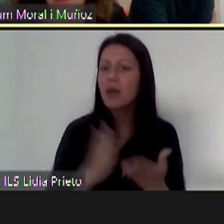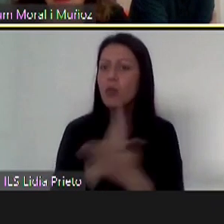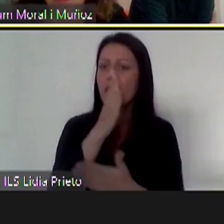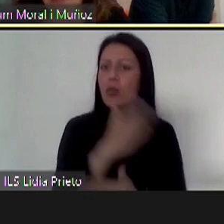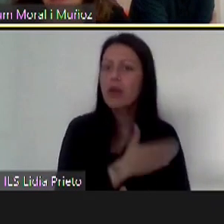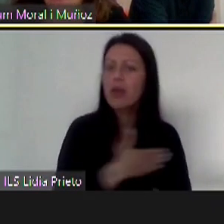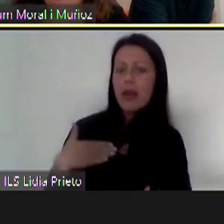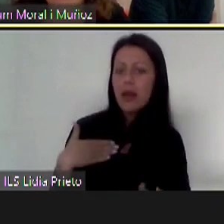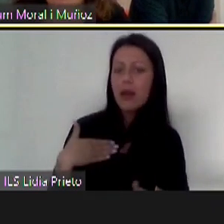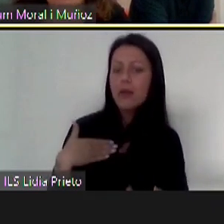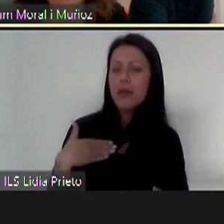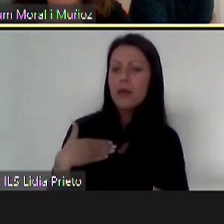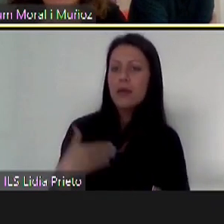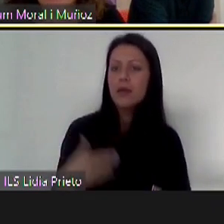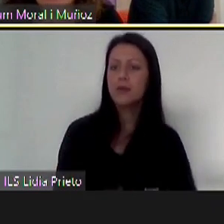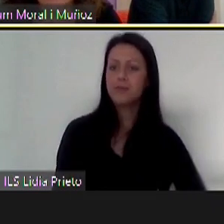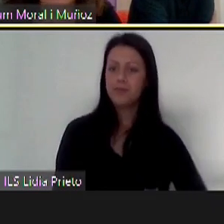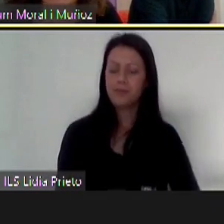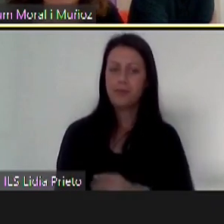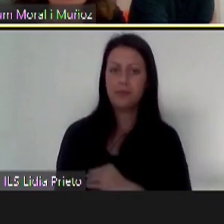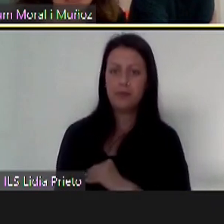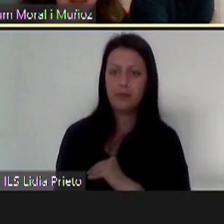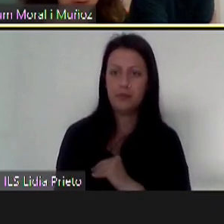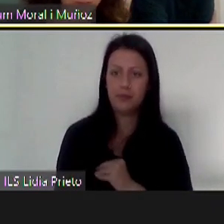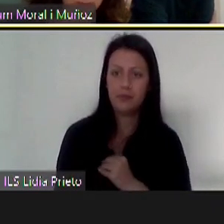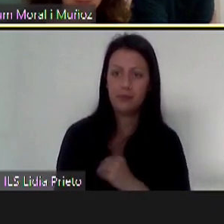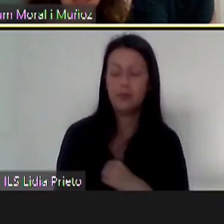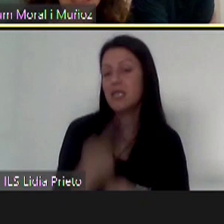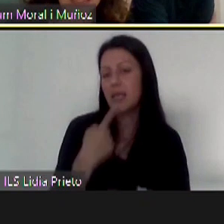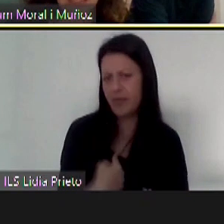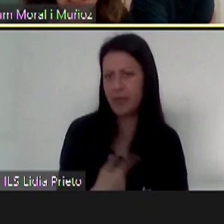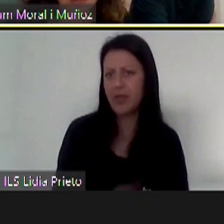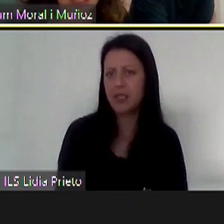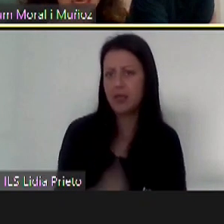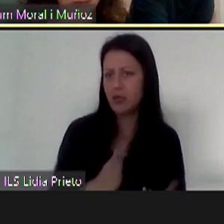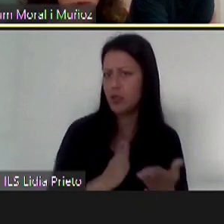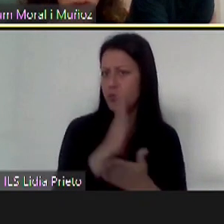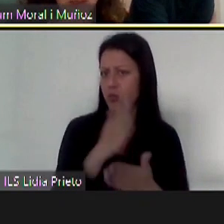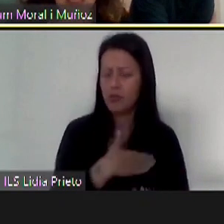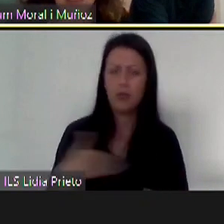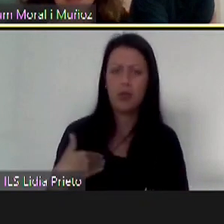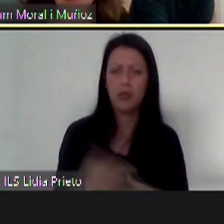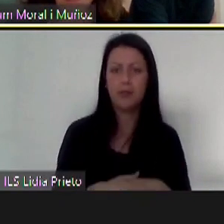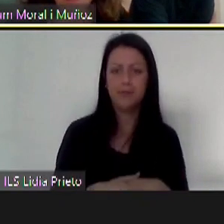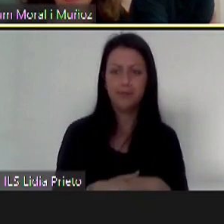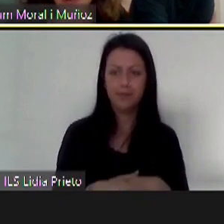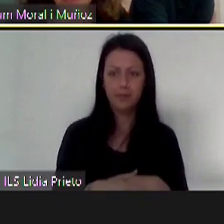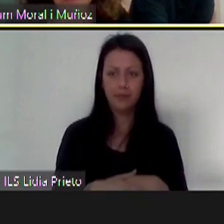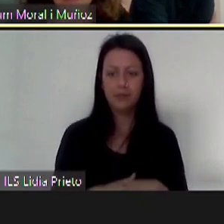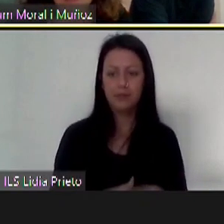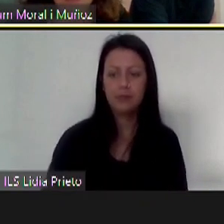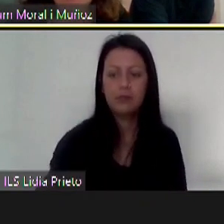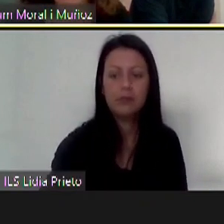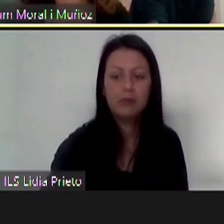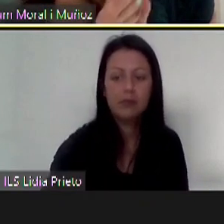puesto. Perfecto. Si eso me vais diciendo. Esto sí que queríamos explicaros un